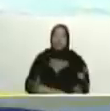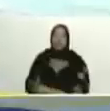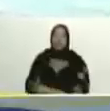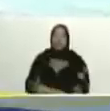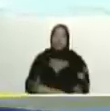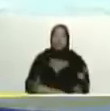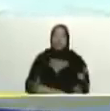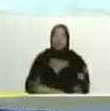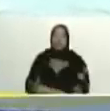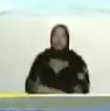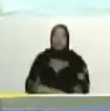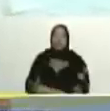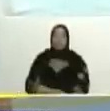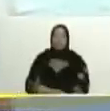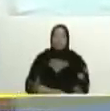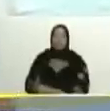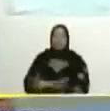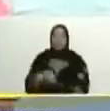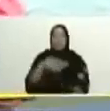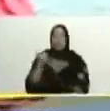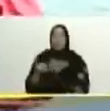Y ahora